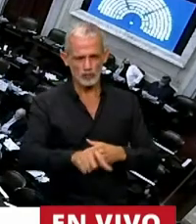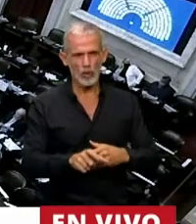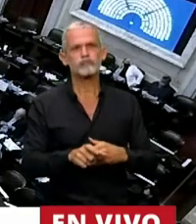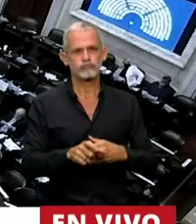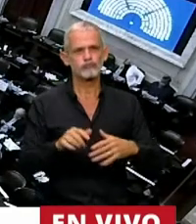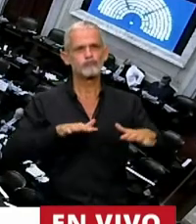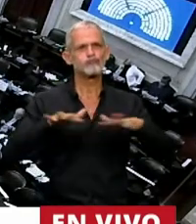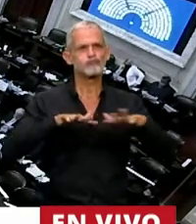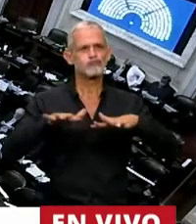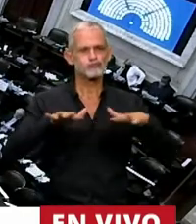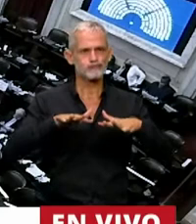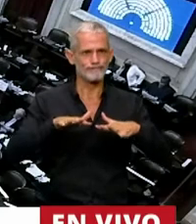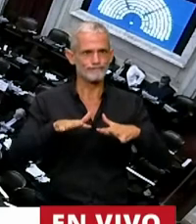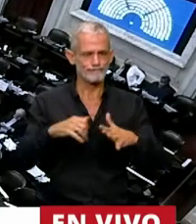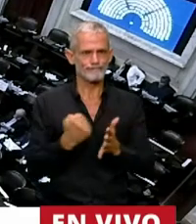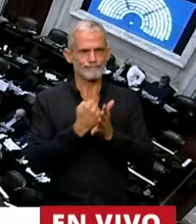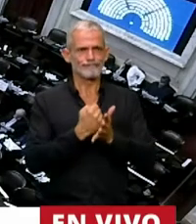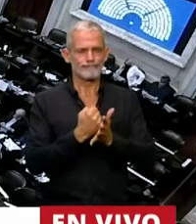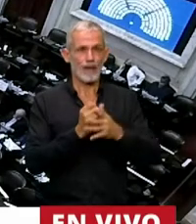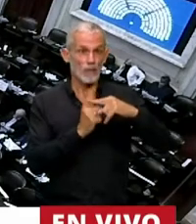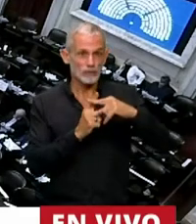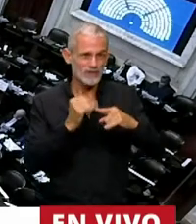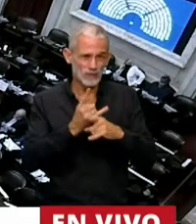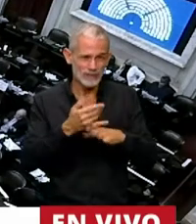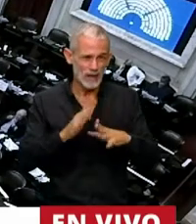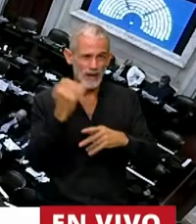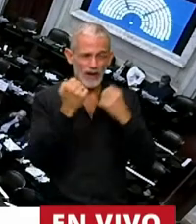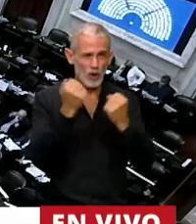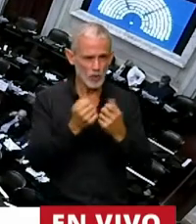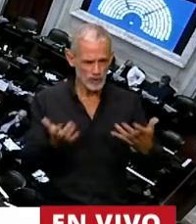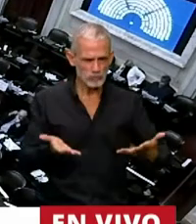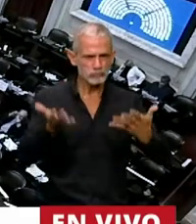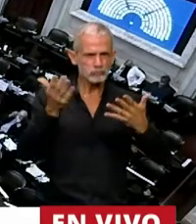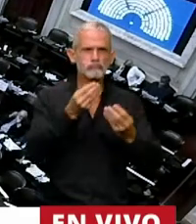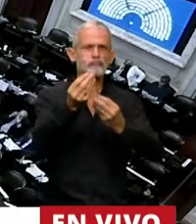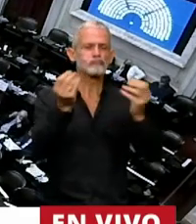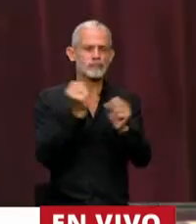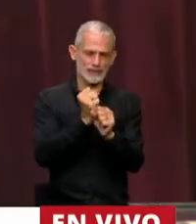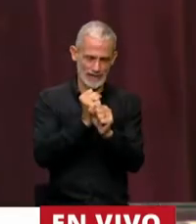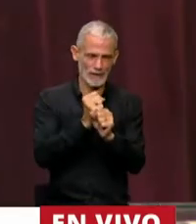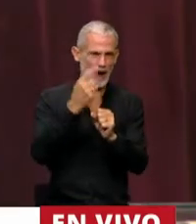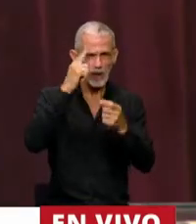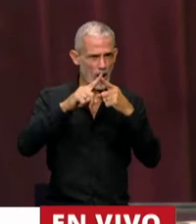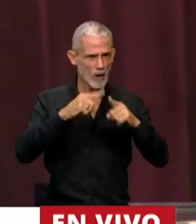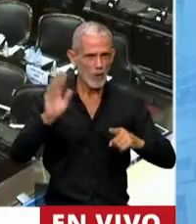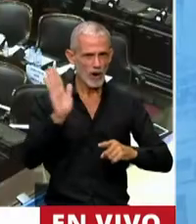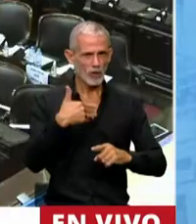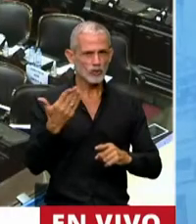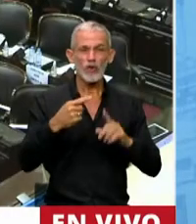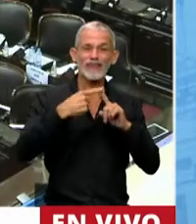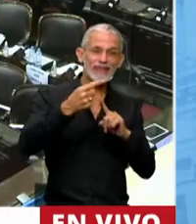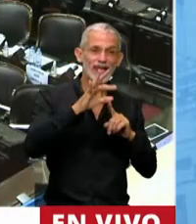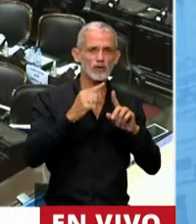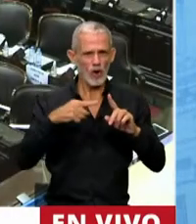construcción por su impacto positivo en las economías locales, en la generación de puestos de trabajo, tanto directos